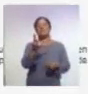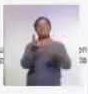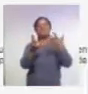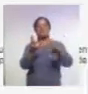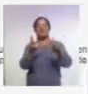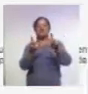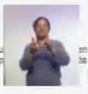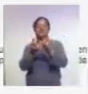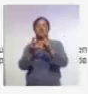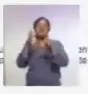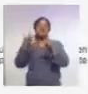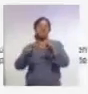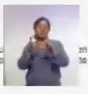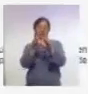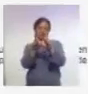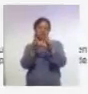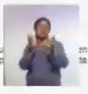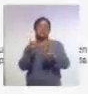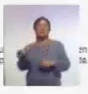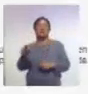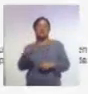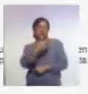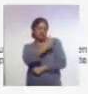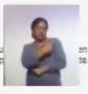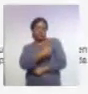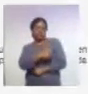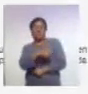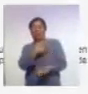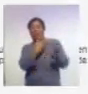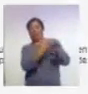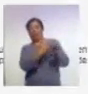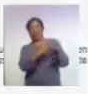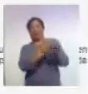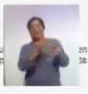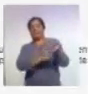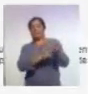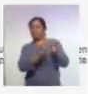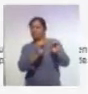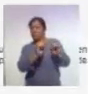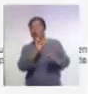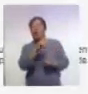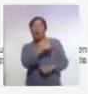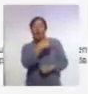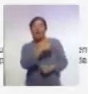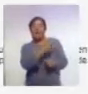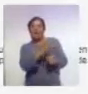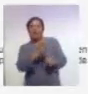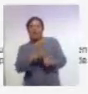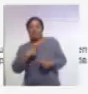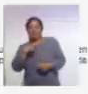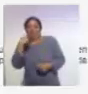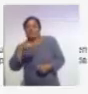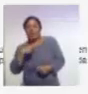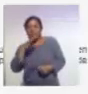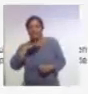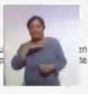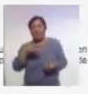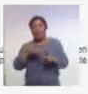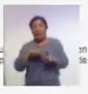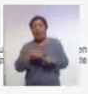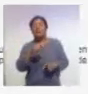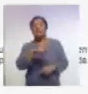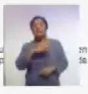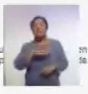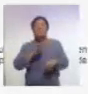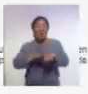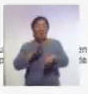centímetros. Las imágenes no sean ofensivas a la moral o hagan apología del delito. Y en caso de que tengan más de un tatuaje, estos